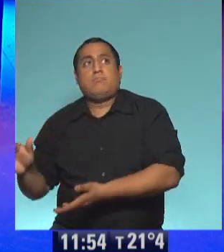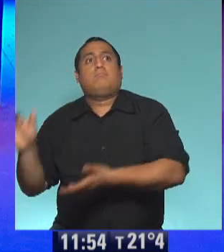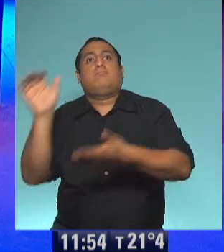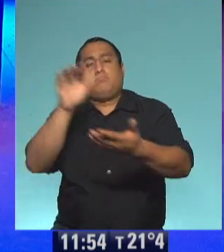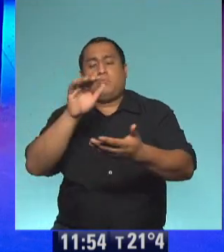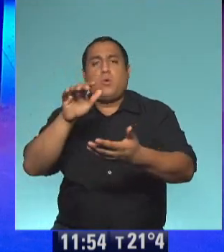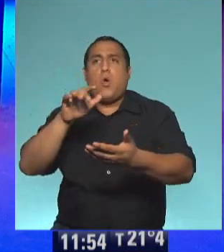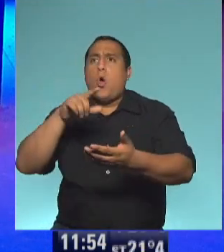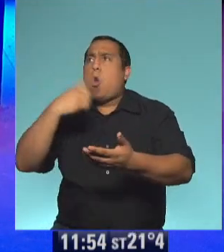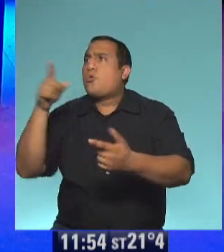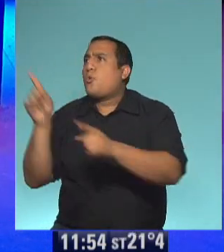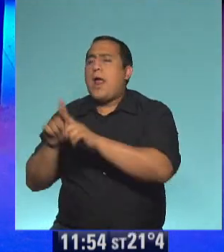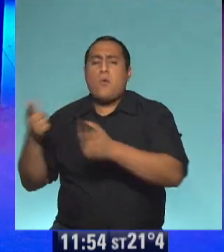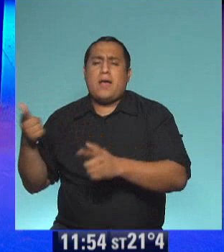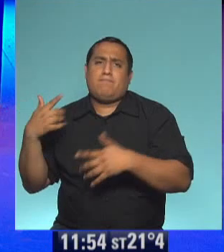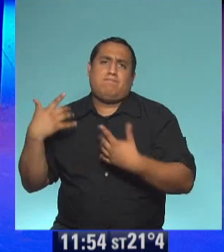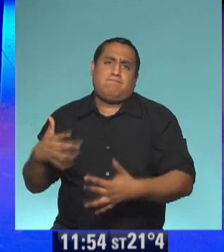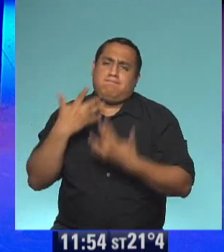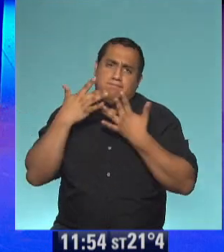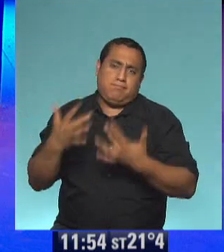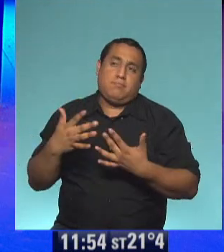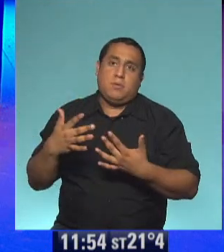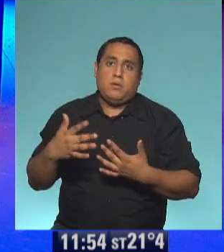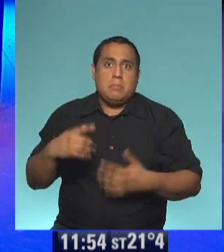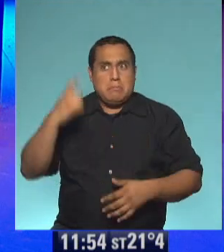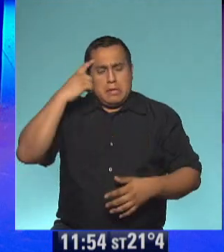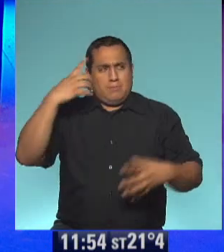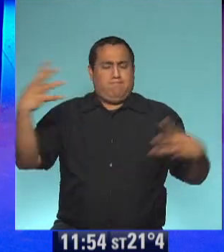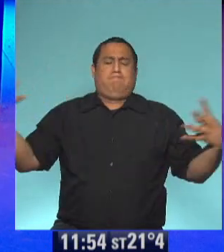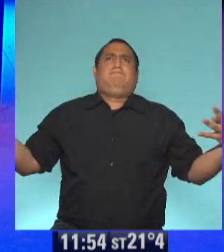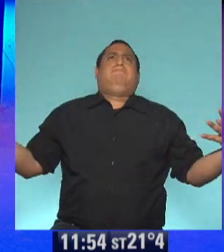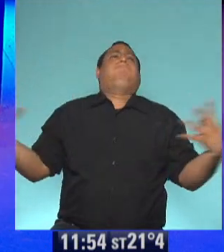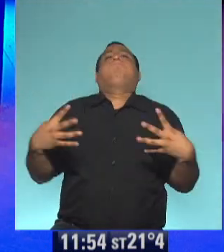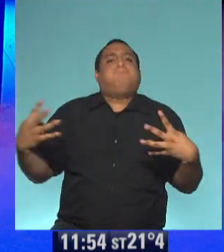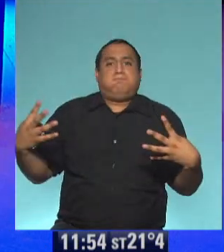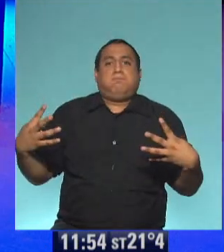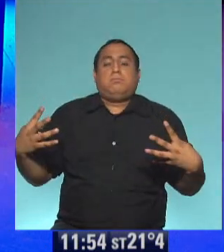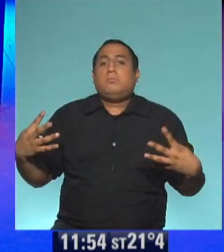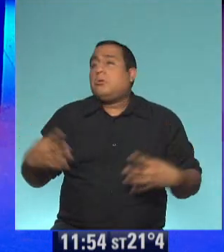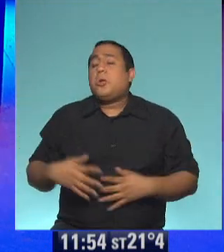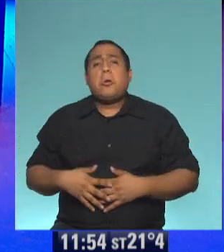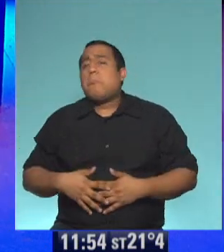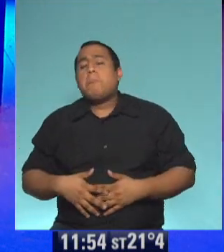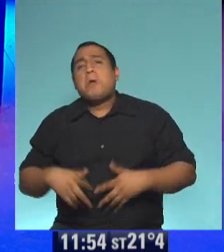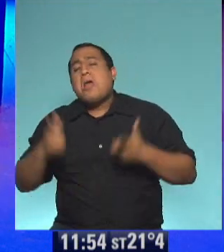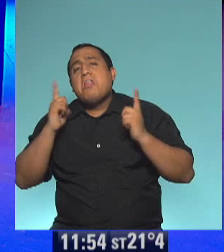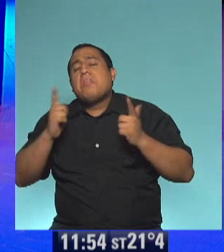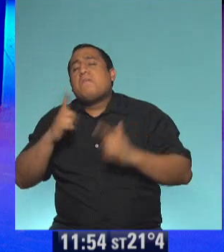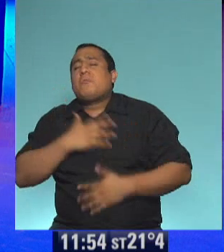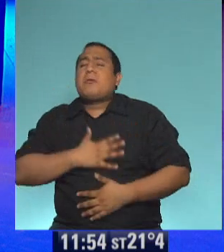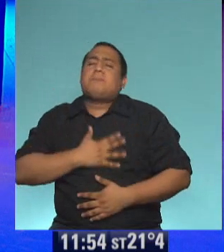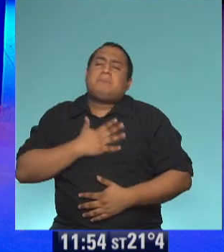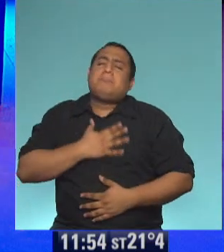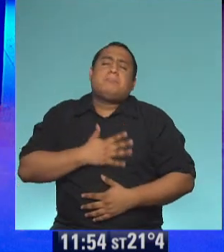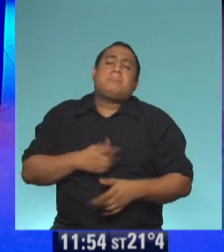barrio. Dimos por sentado que se había desatado la guerra y nos dispusimos a disfrutarla lo mejor posible, como quien se sienta a